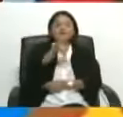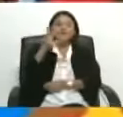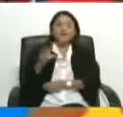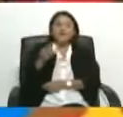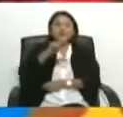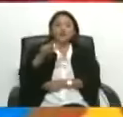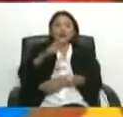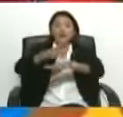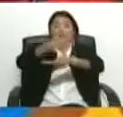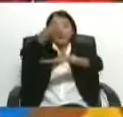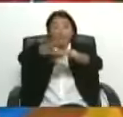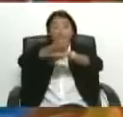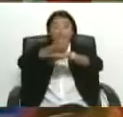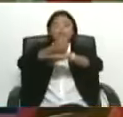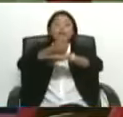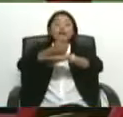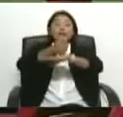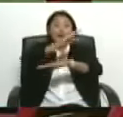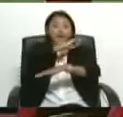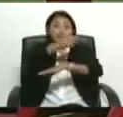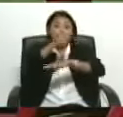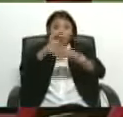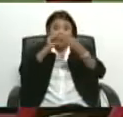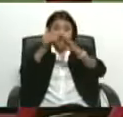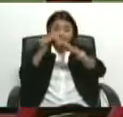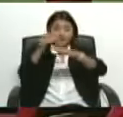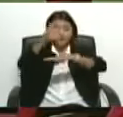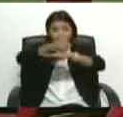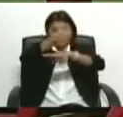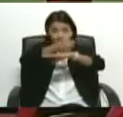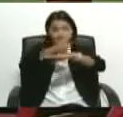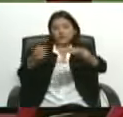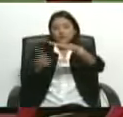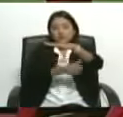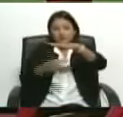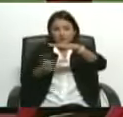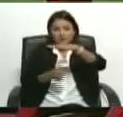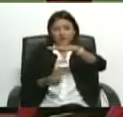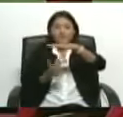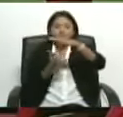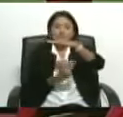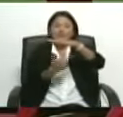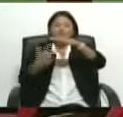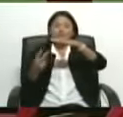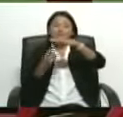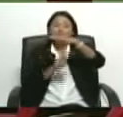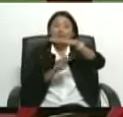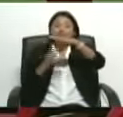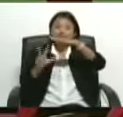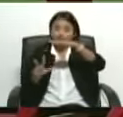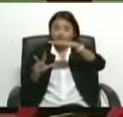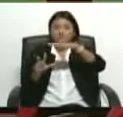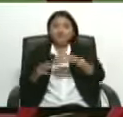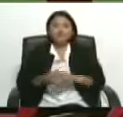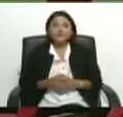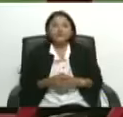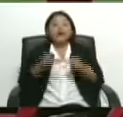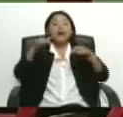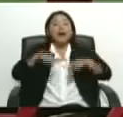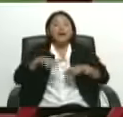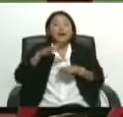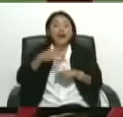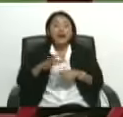ahí es donde viene un acto bien bonito que tenemos que hacer en Carabobo. Aquí tenemos el campo de Carabobo, pues.